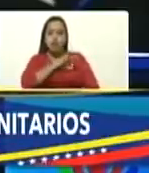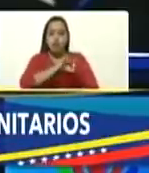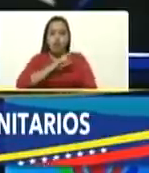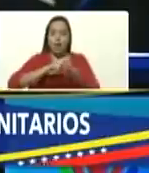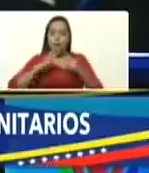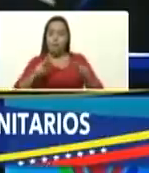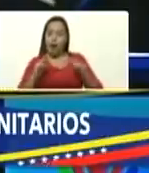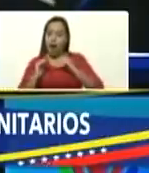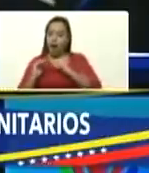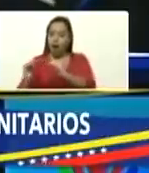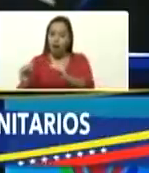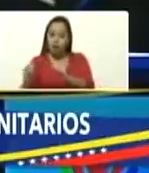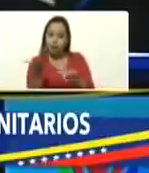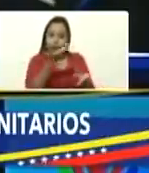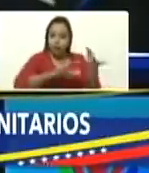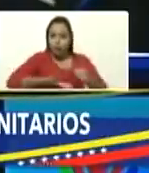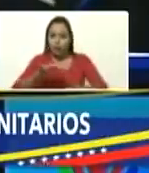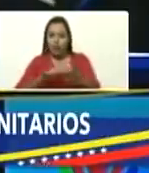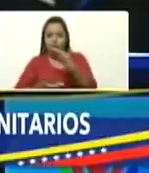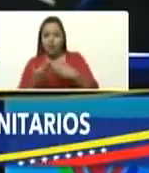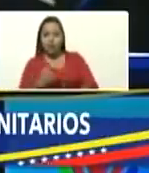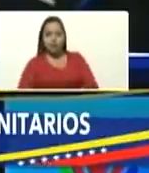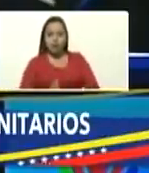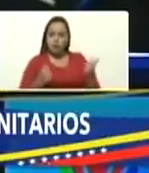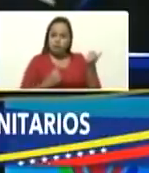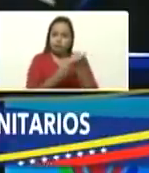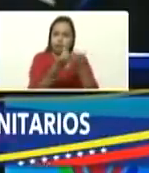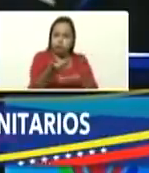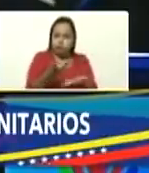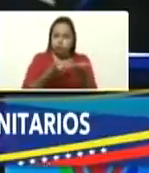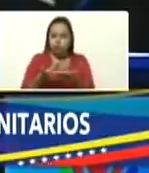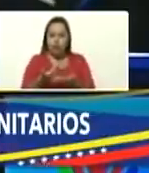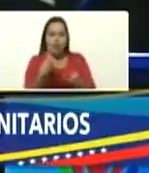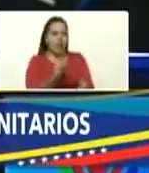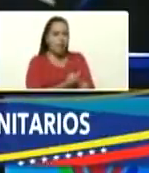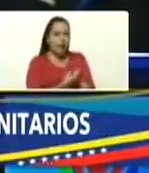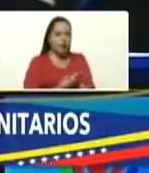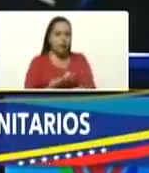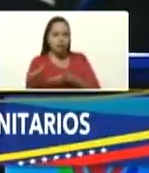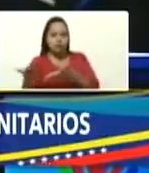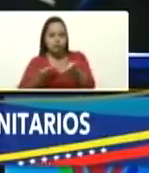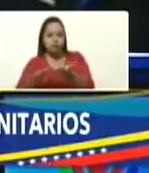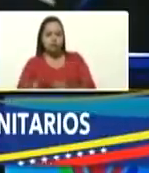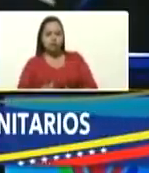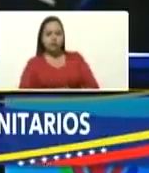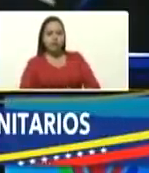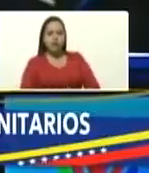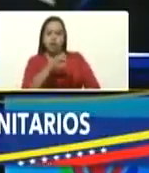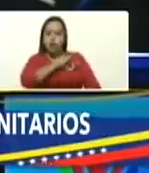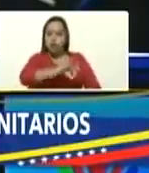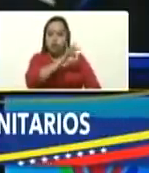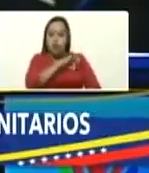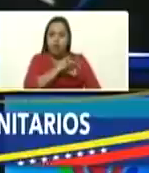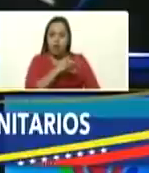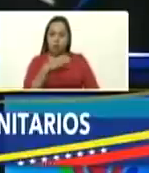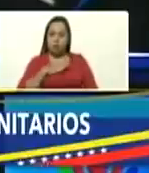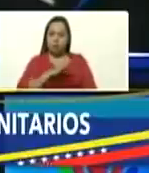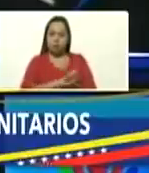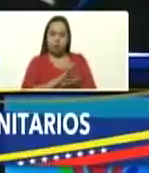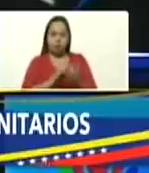paz, de cooperación, de solidaridad, de hermandad, la sociedad de